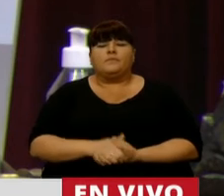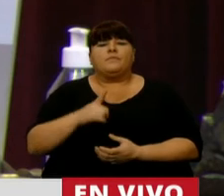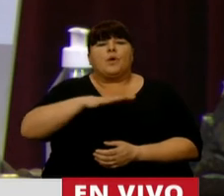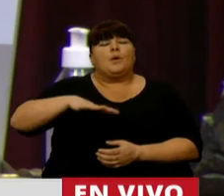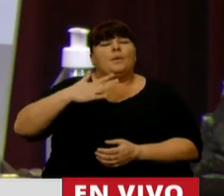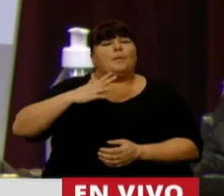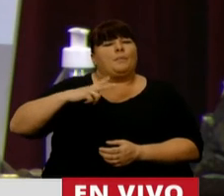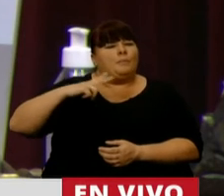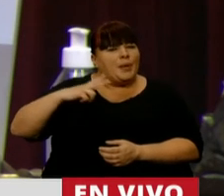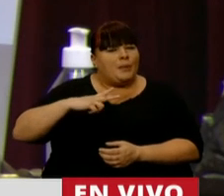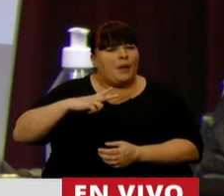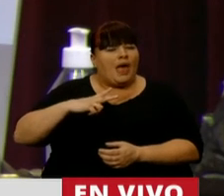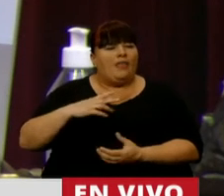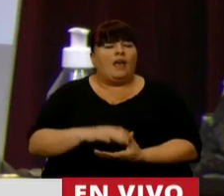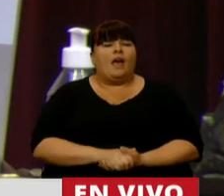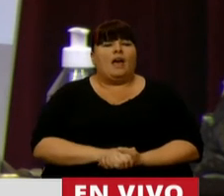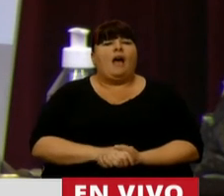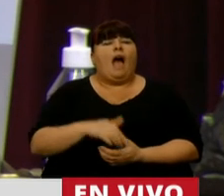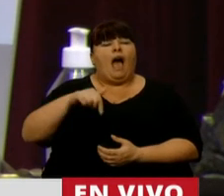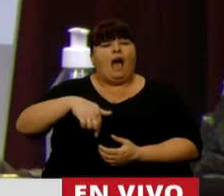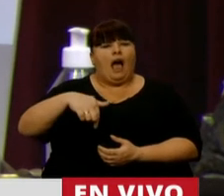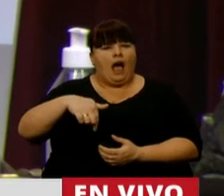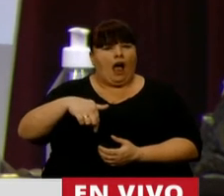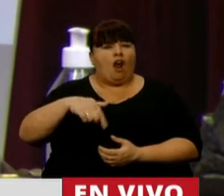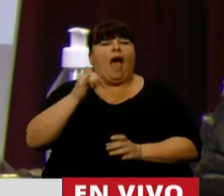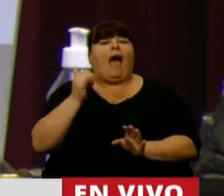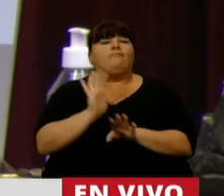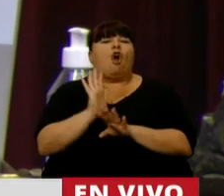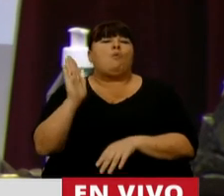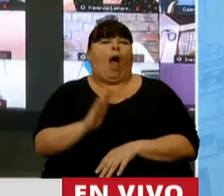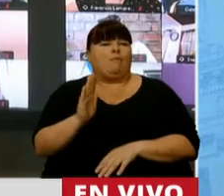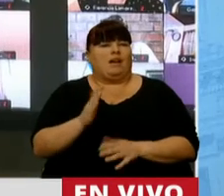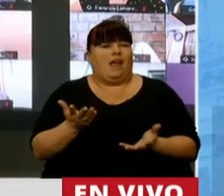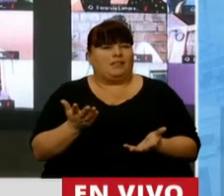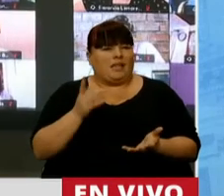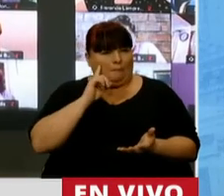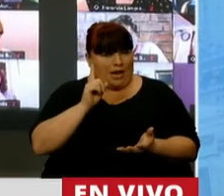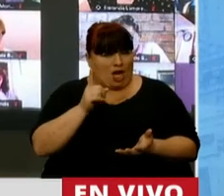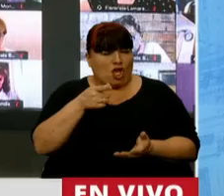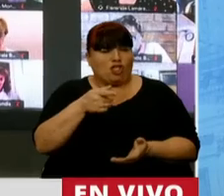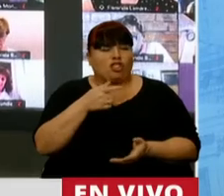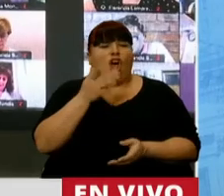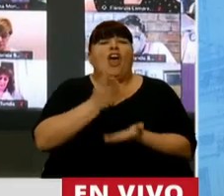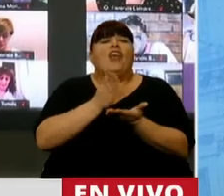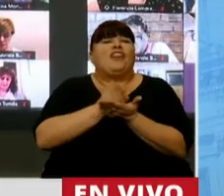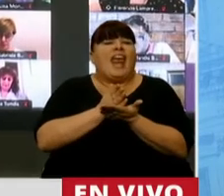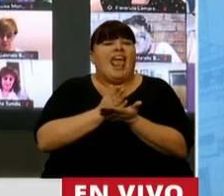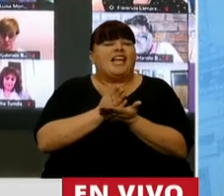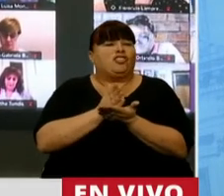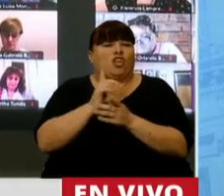propiedad privada se encuentra actualmente amenazada, el Estado de Derecho se